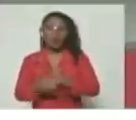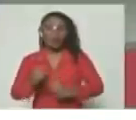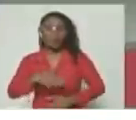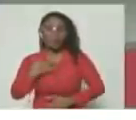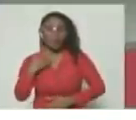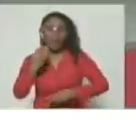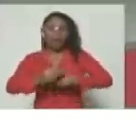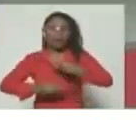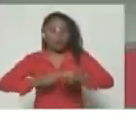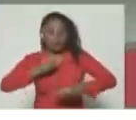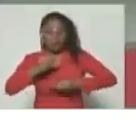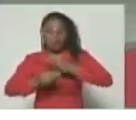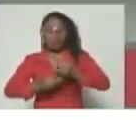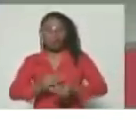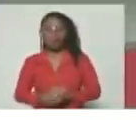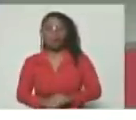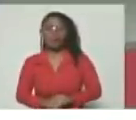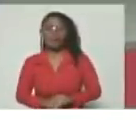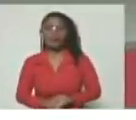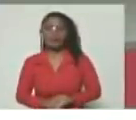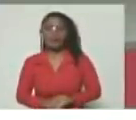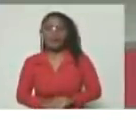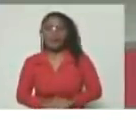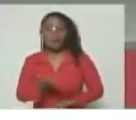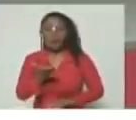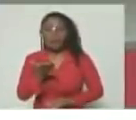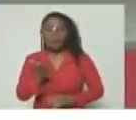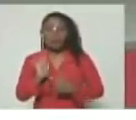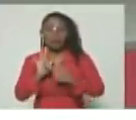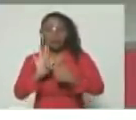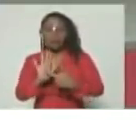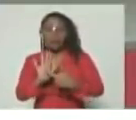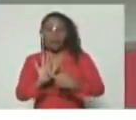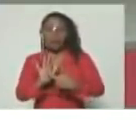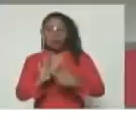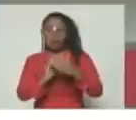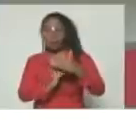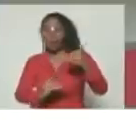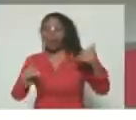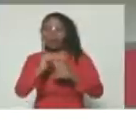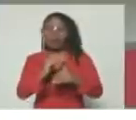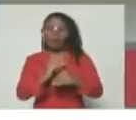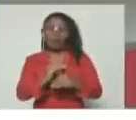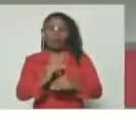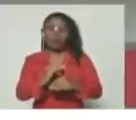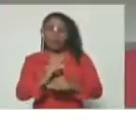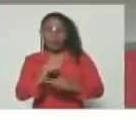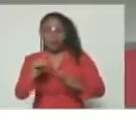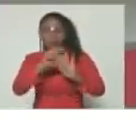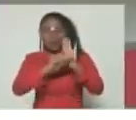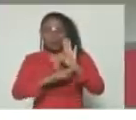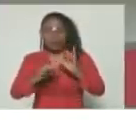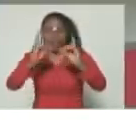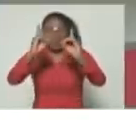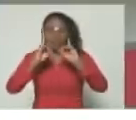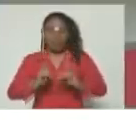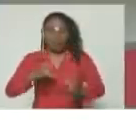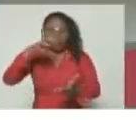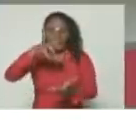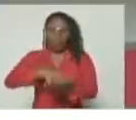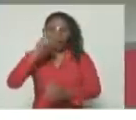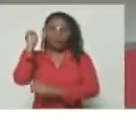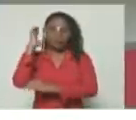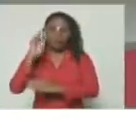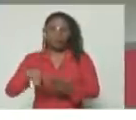llegar, valga la expresión, al más alto nivel de decisión del Estado, de la Asamblea